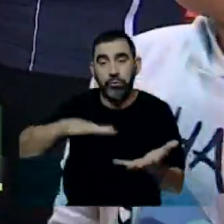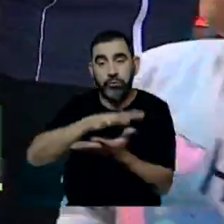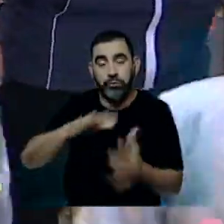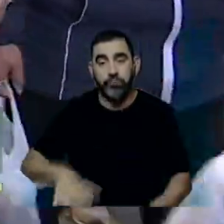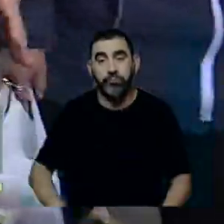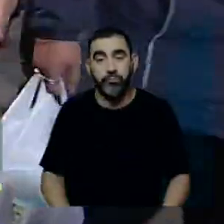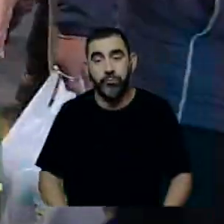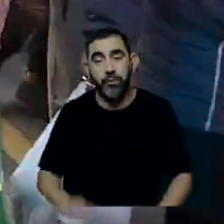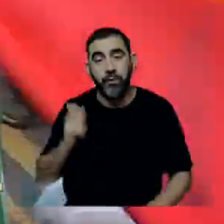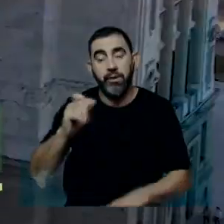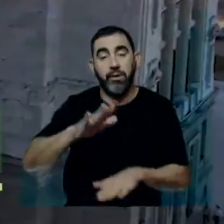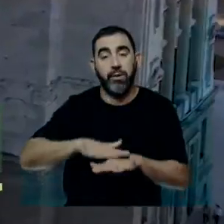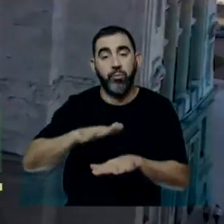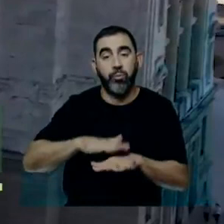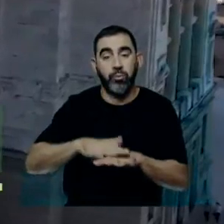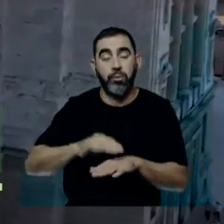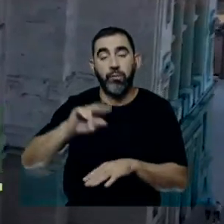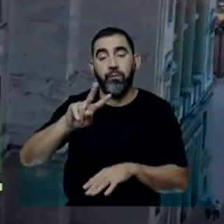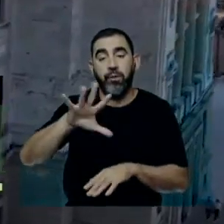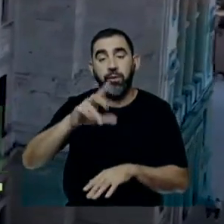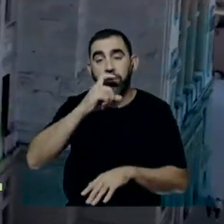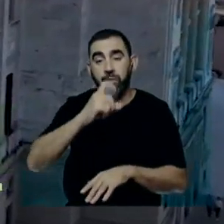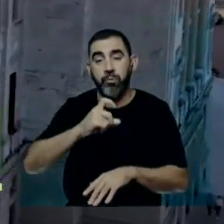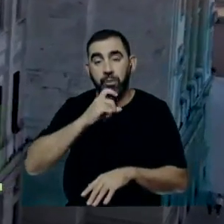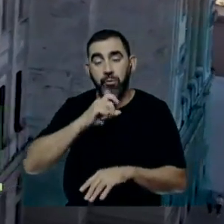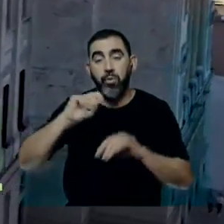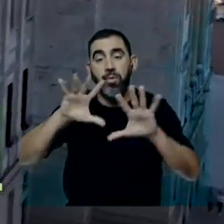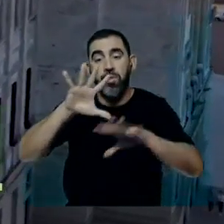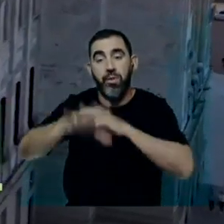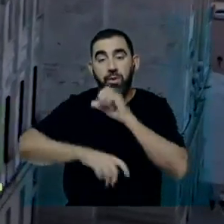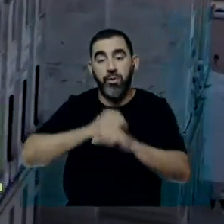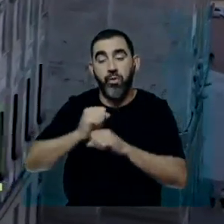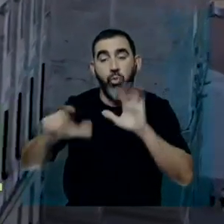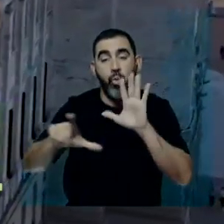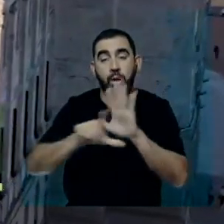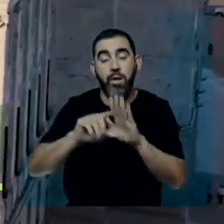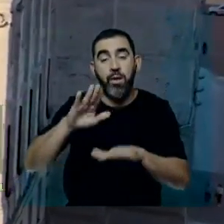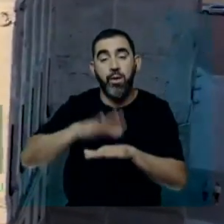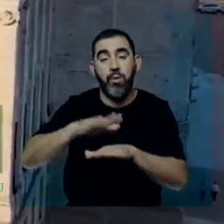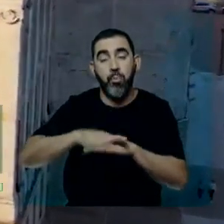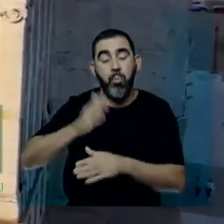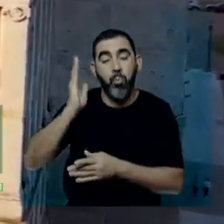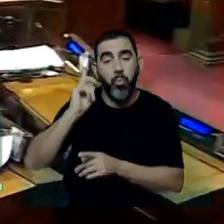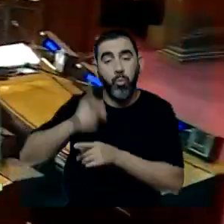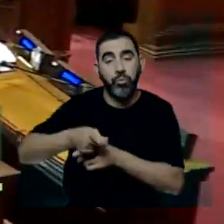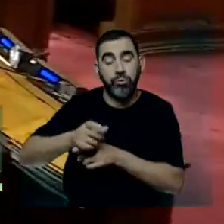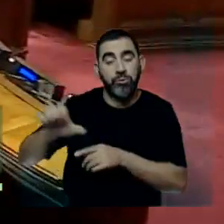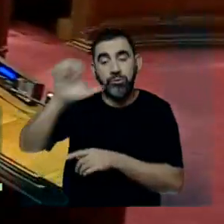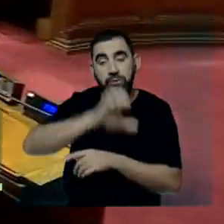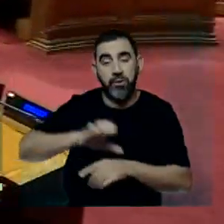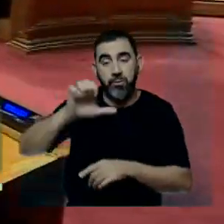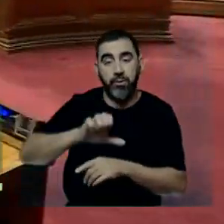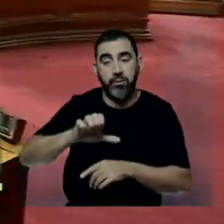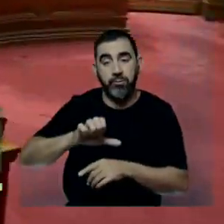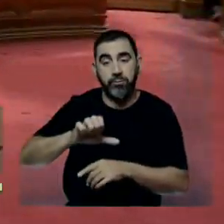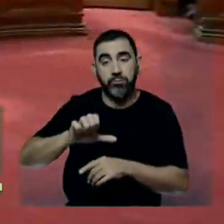las responsabilidades. El 25 de marzo se cumplen 10 años de la Ley de Responsabilidad Penal Empresarial, tras la que